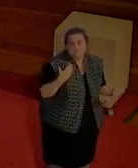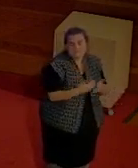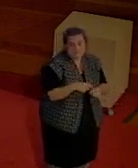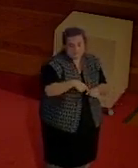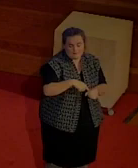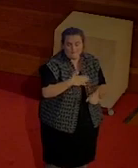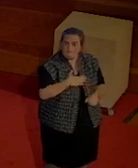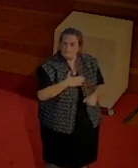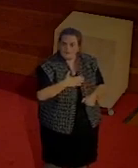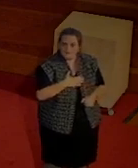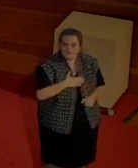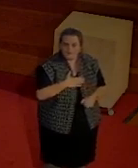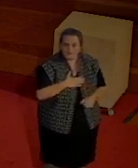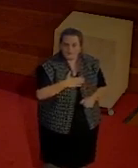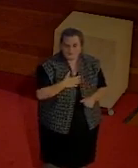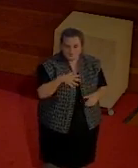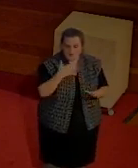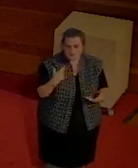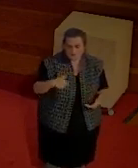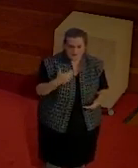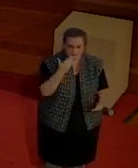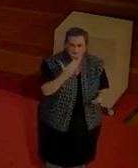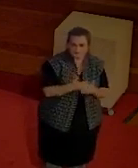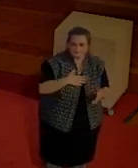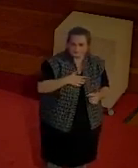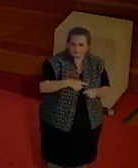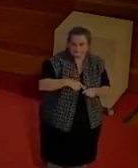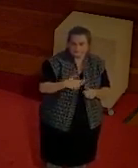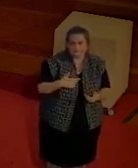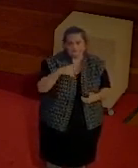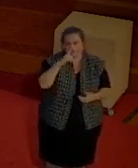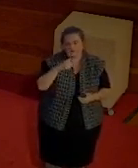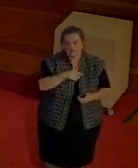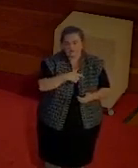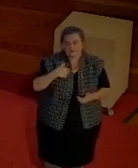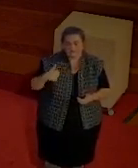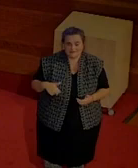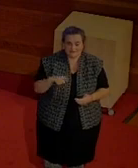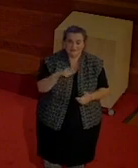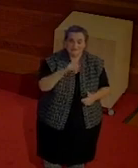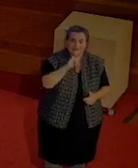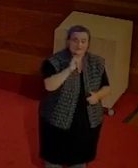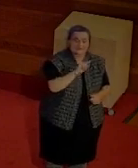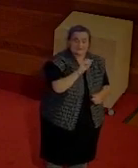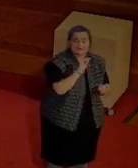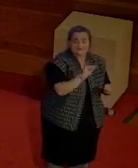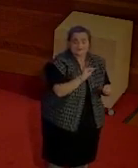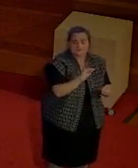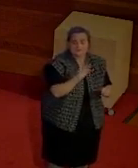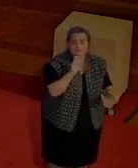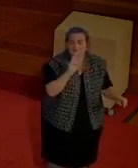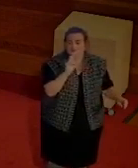que Considero que me corresponde recordemos que china en chino se llama el Imperio del